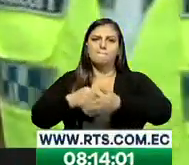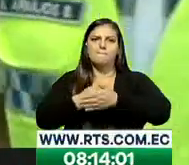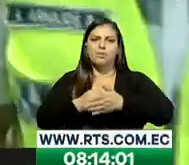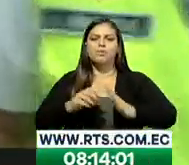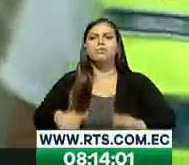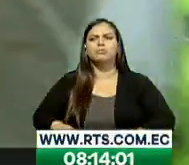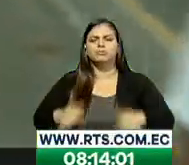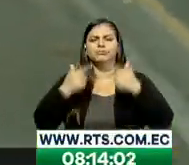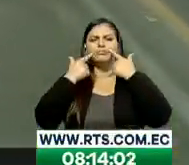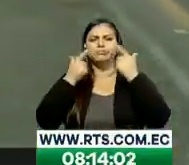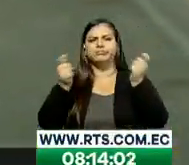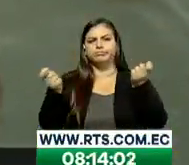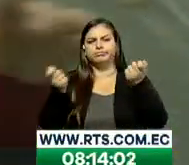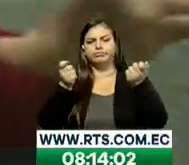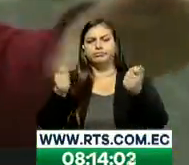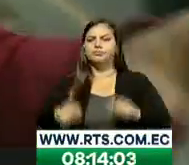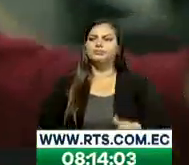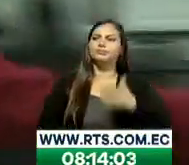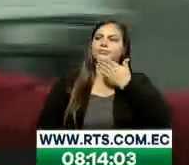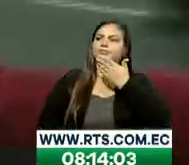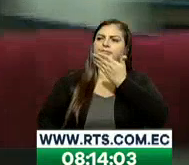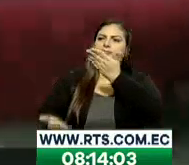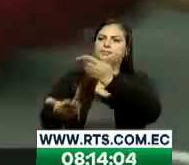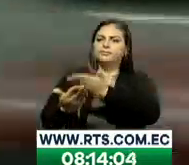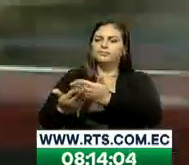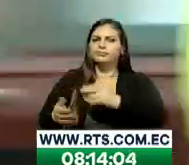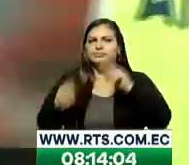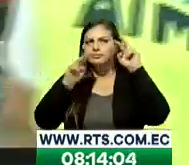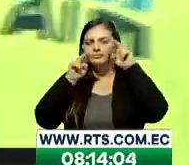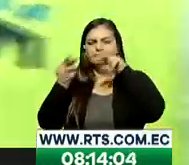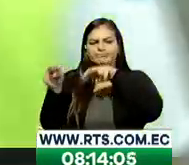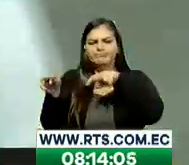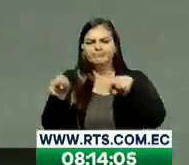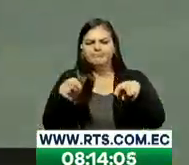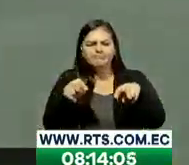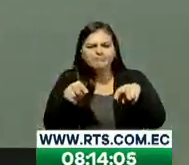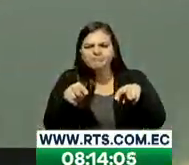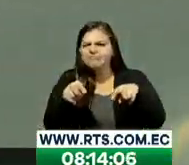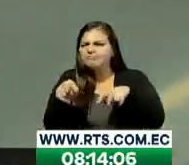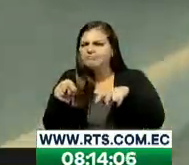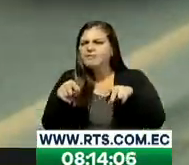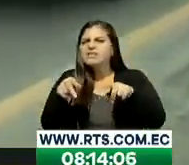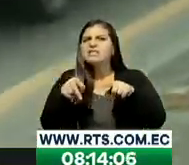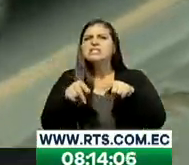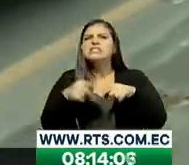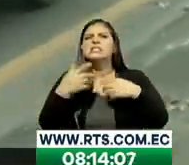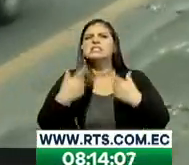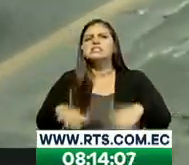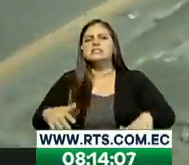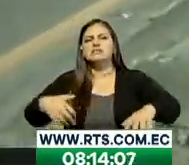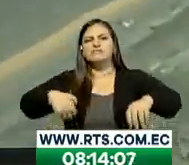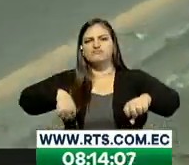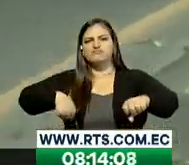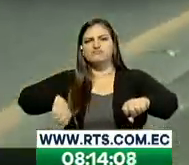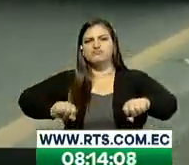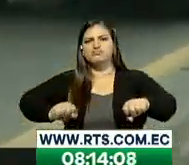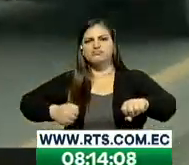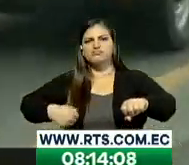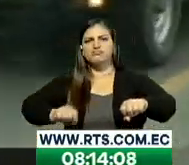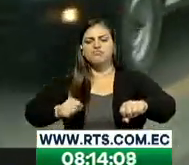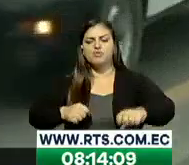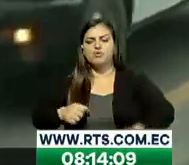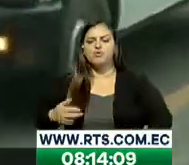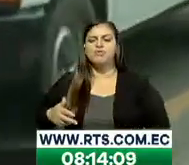oficial Armijos. Y se observa en la calzada el derrape del neumático trasero de la motocicleta. Son varios metros